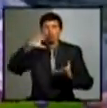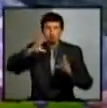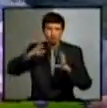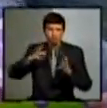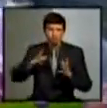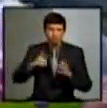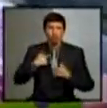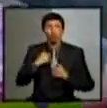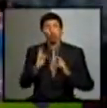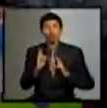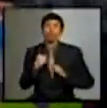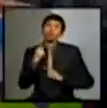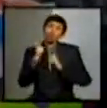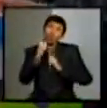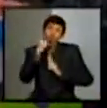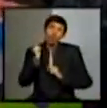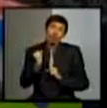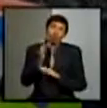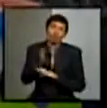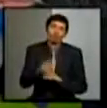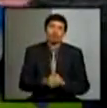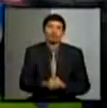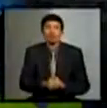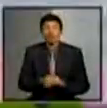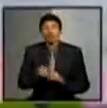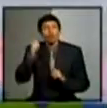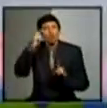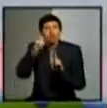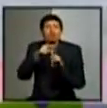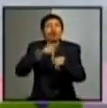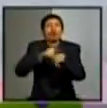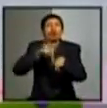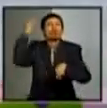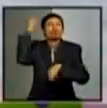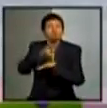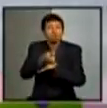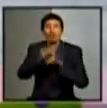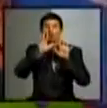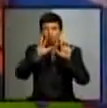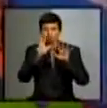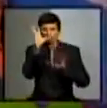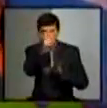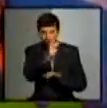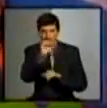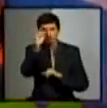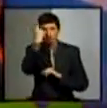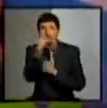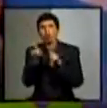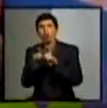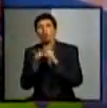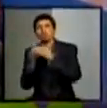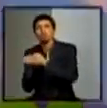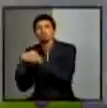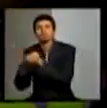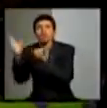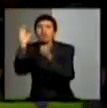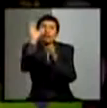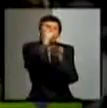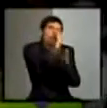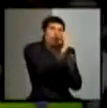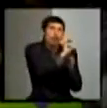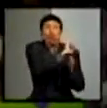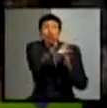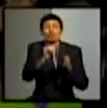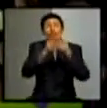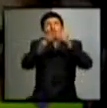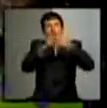espero hacerlo, debe ser muy lindo. La idea es llegar a las 9 de la noche para recorrer la costa y luego instalarse a esperar el